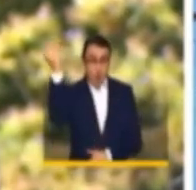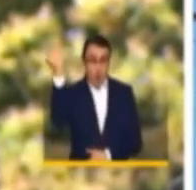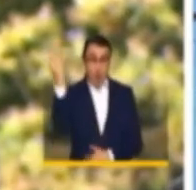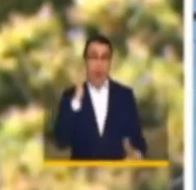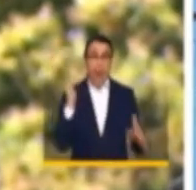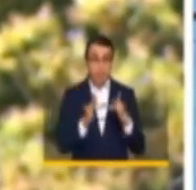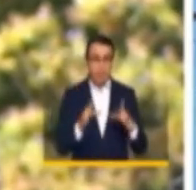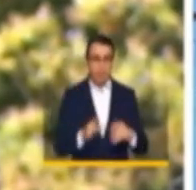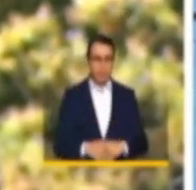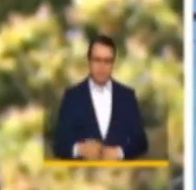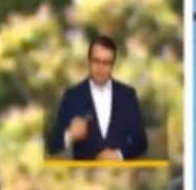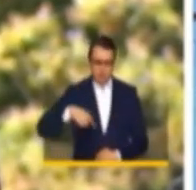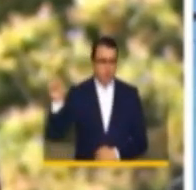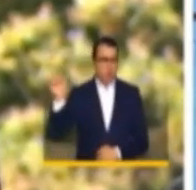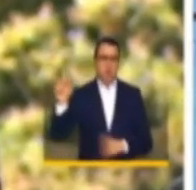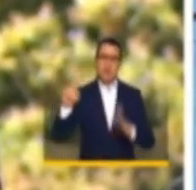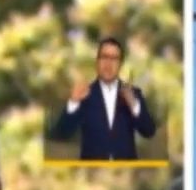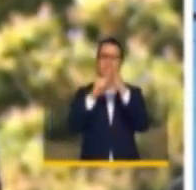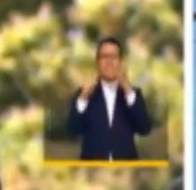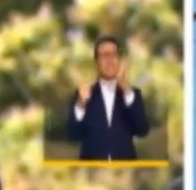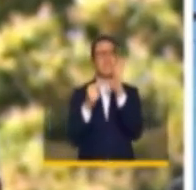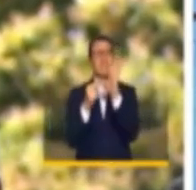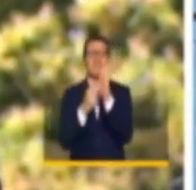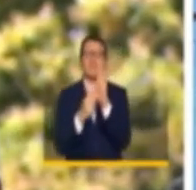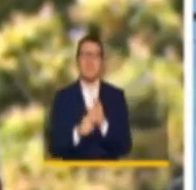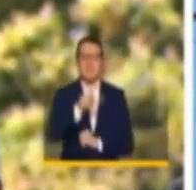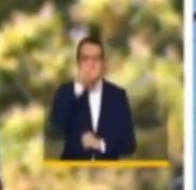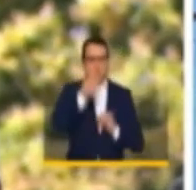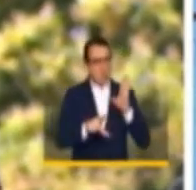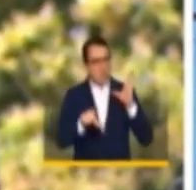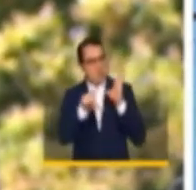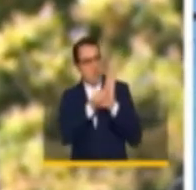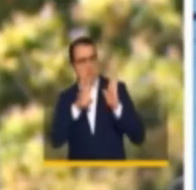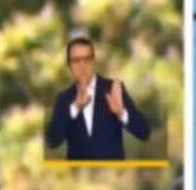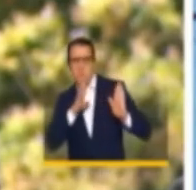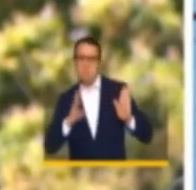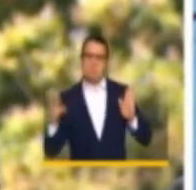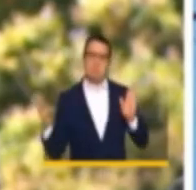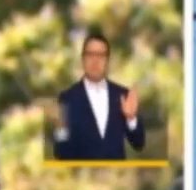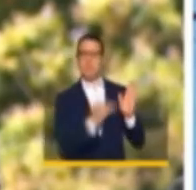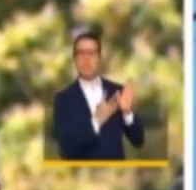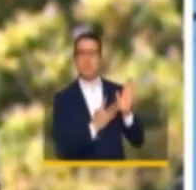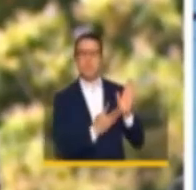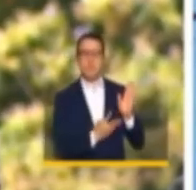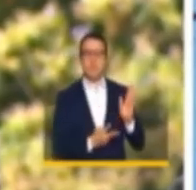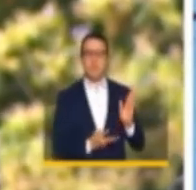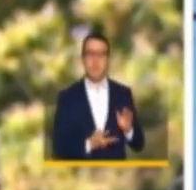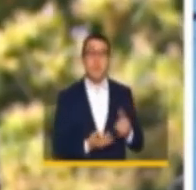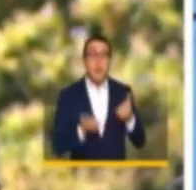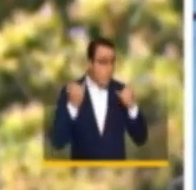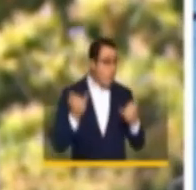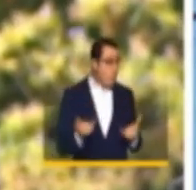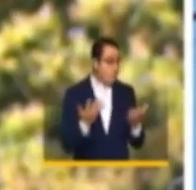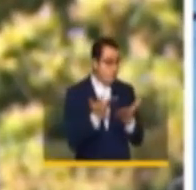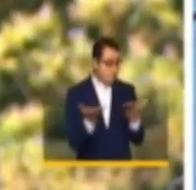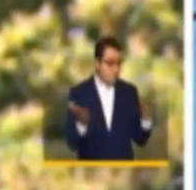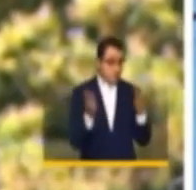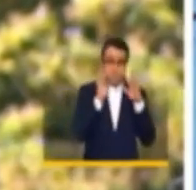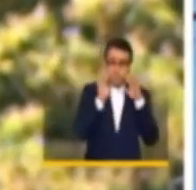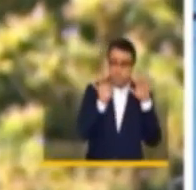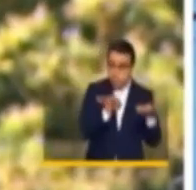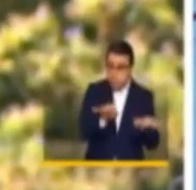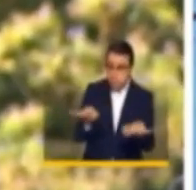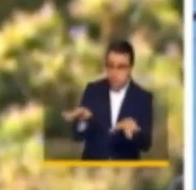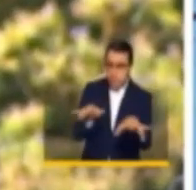en Colombia. Pero bueno, el tema es la construcción del enemigo interno. Yo creo que no nos da